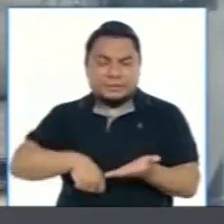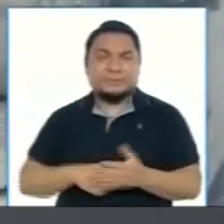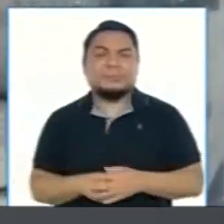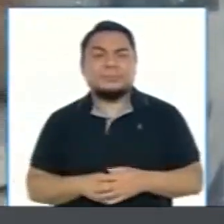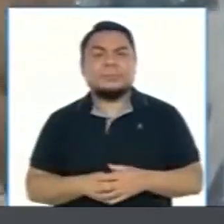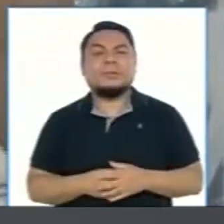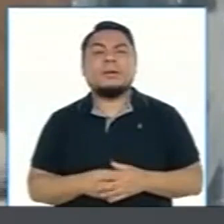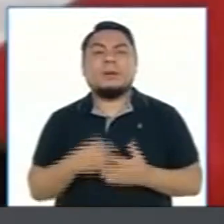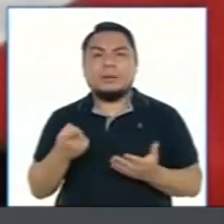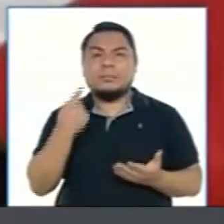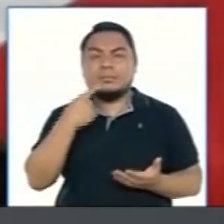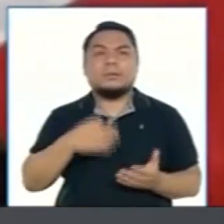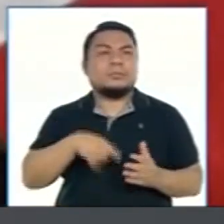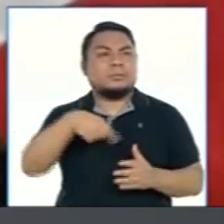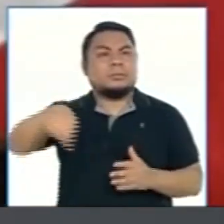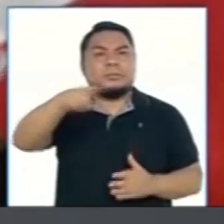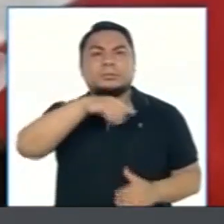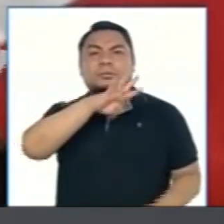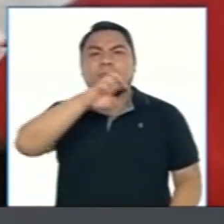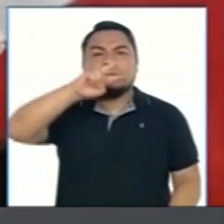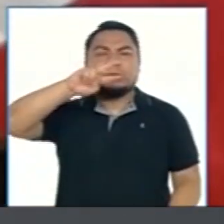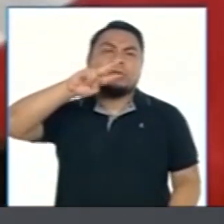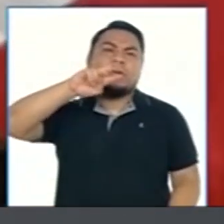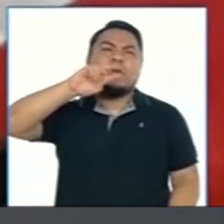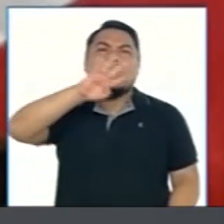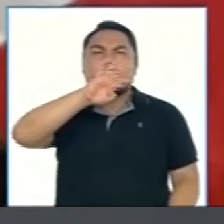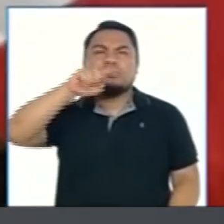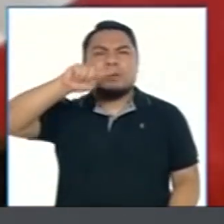favor de más de 400.000